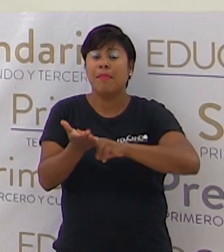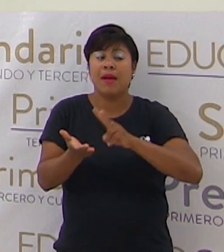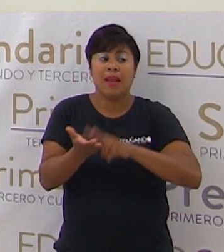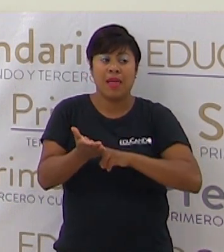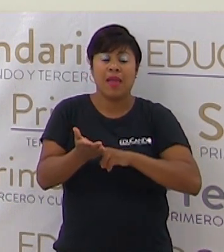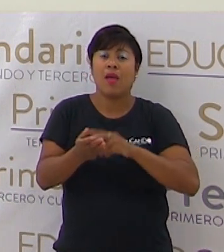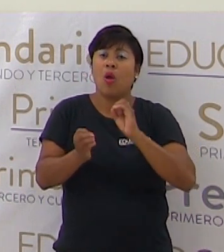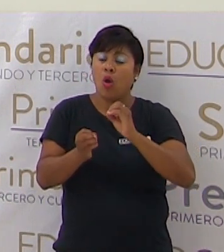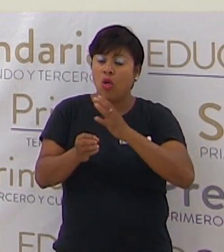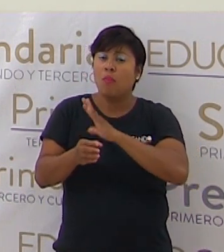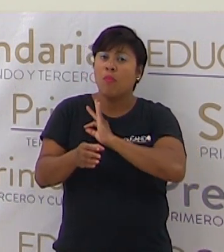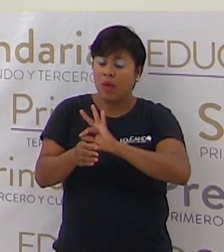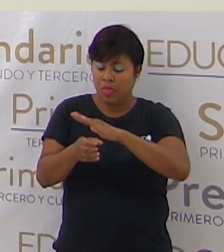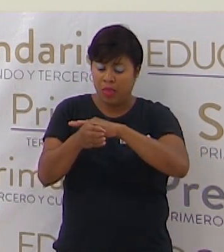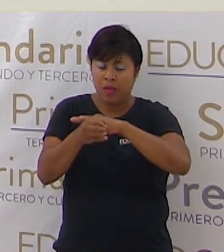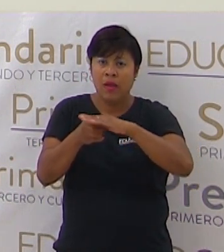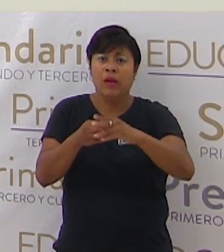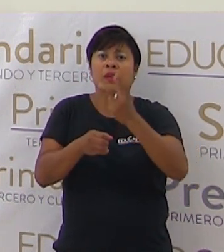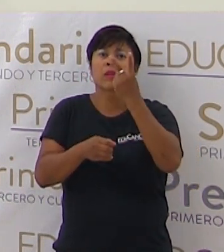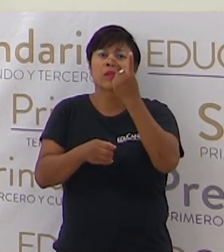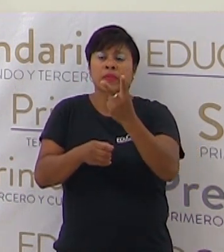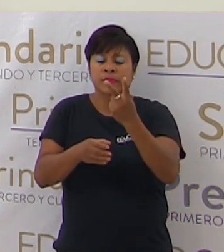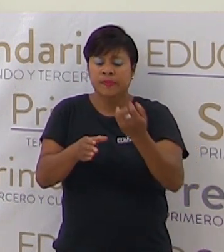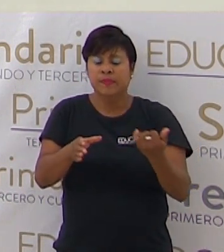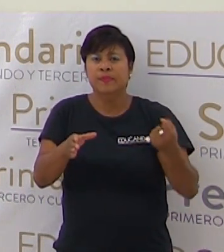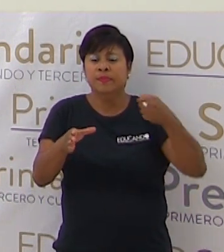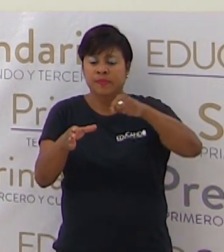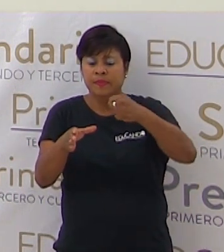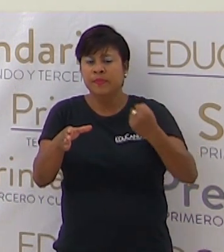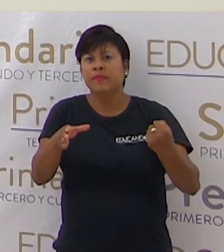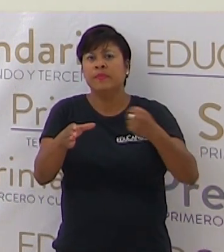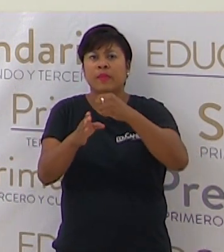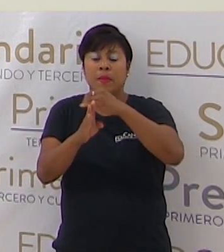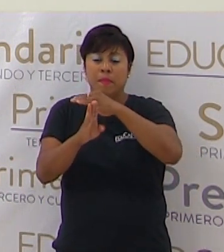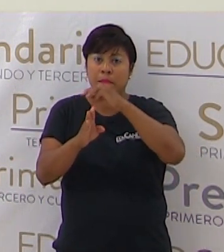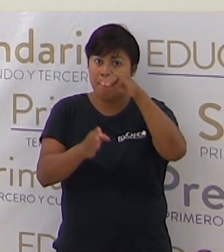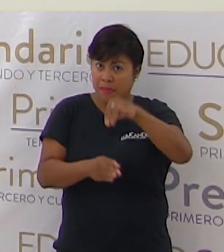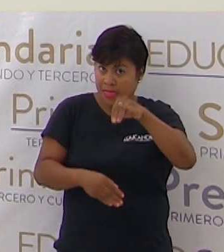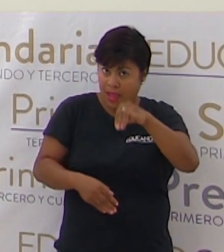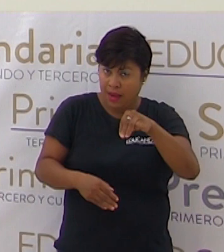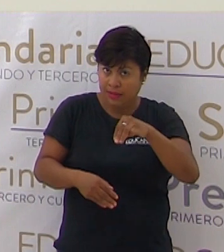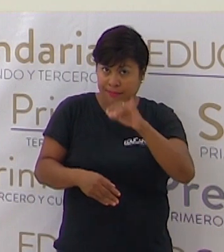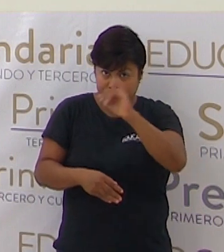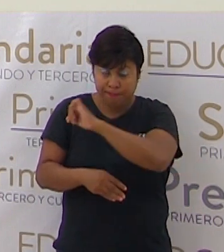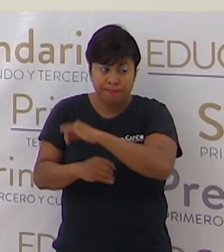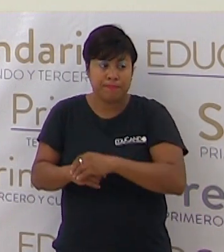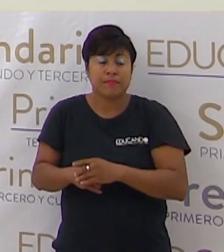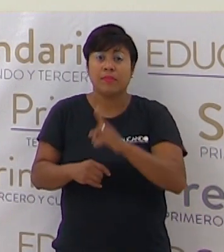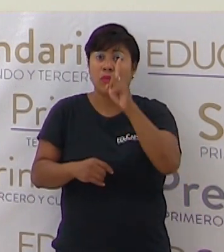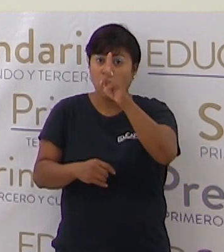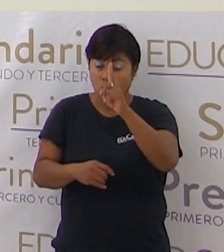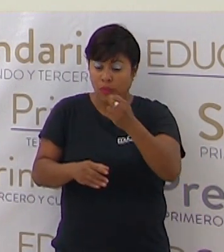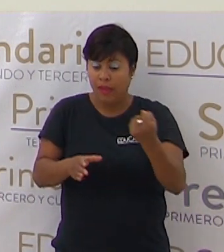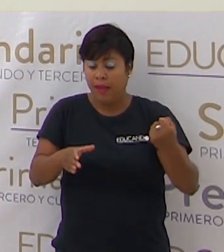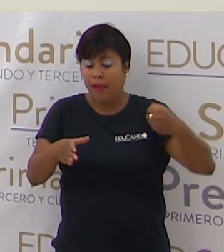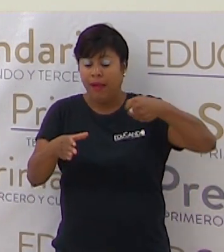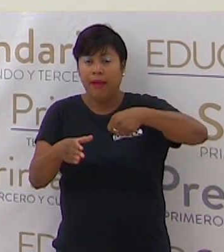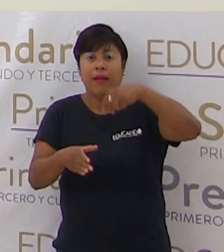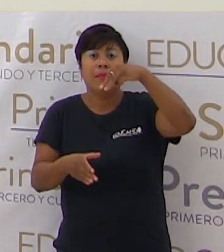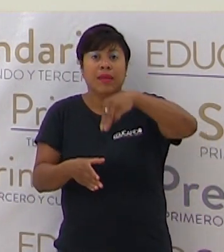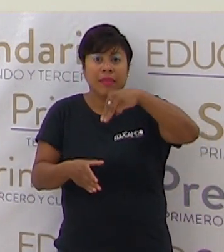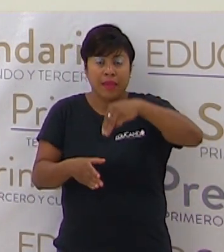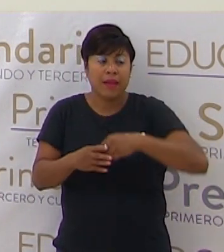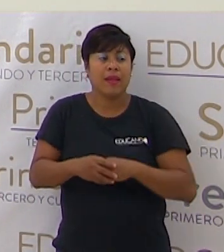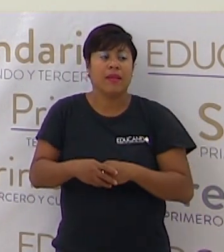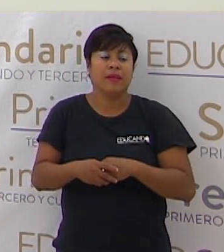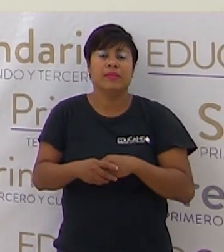le caben dos jarras medianas, ¿sí? Y a una jarra mediana le